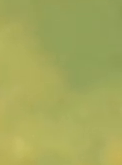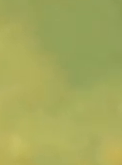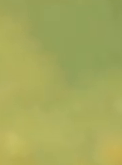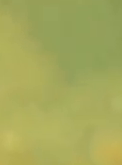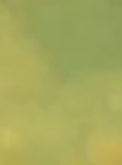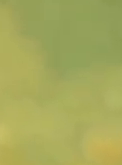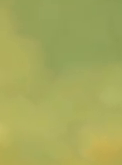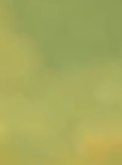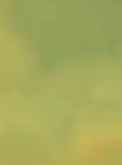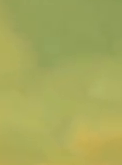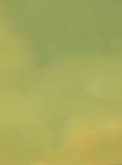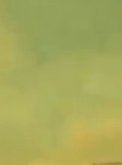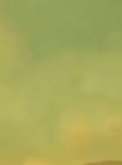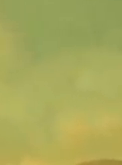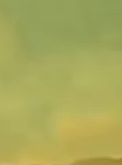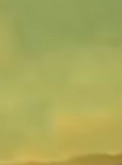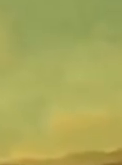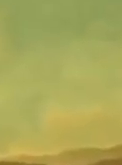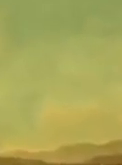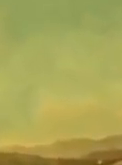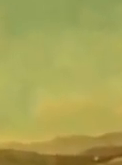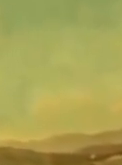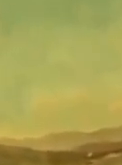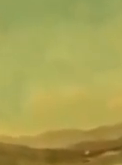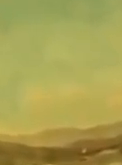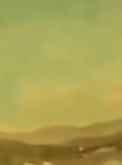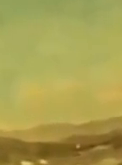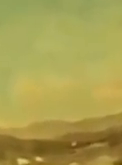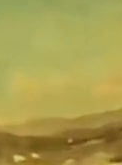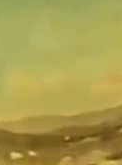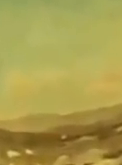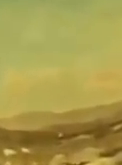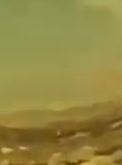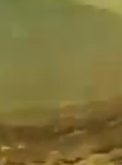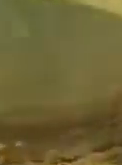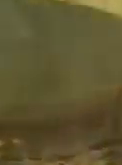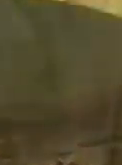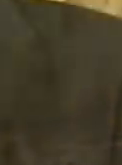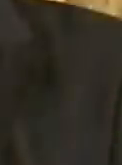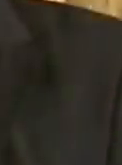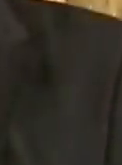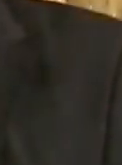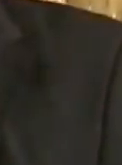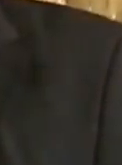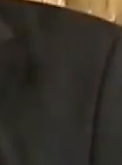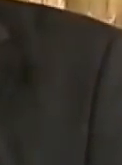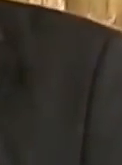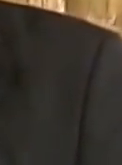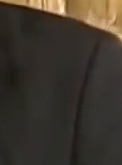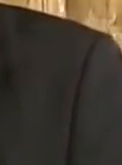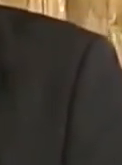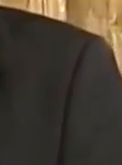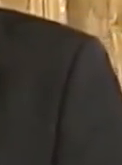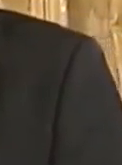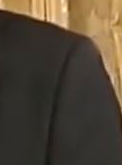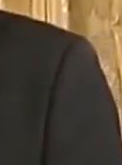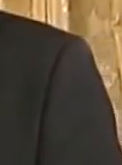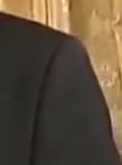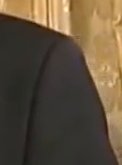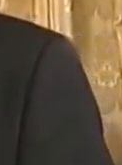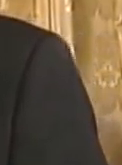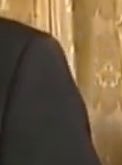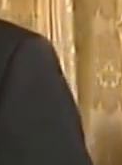vanguardia para las grandes batallas. Compartimos con ustedes el jefe de Estado venezolano presente acá en el Salón Elíptico del